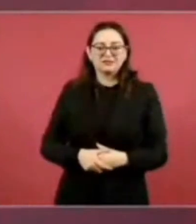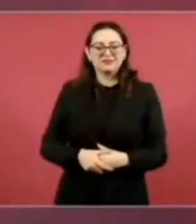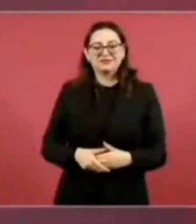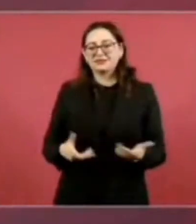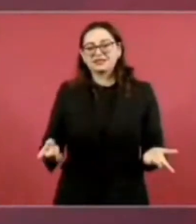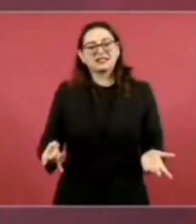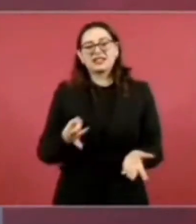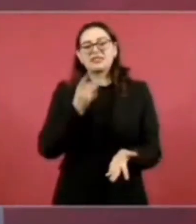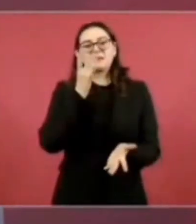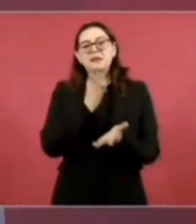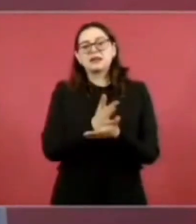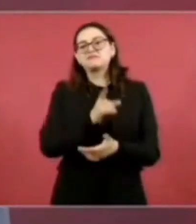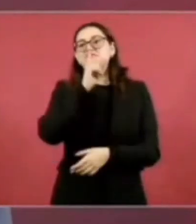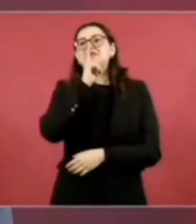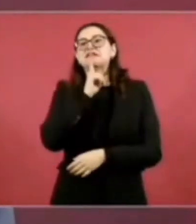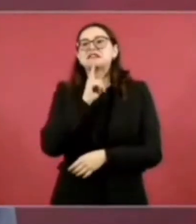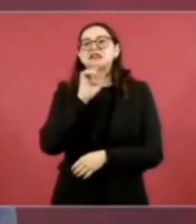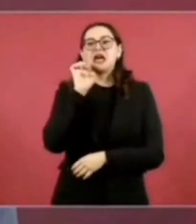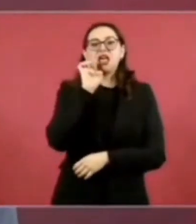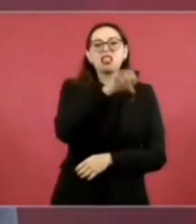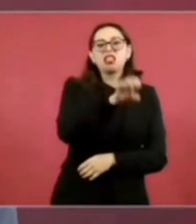oponerse, ¿no? Por oponerse.